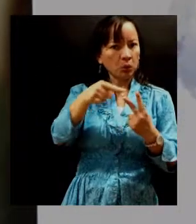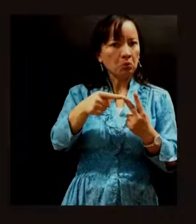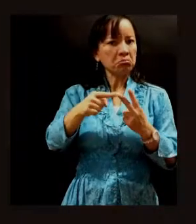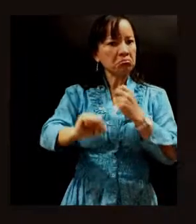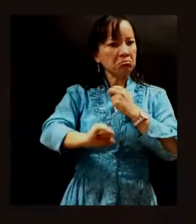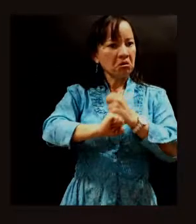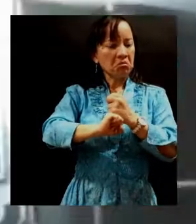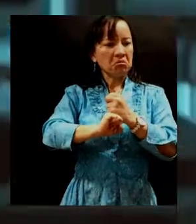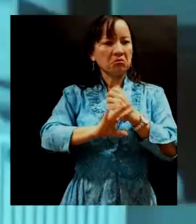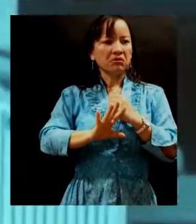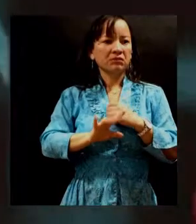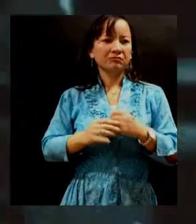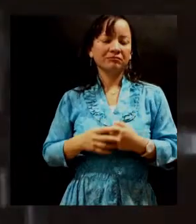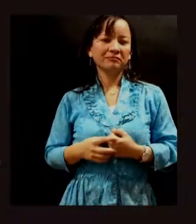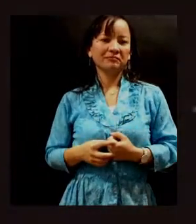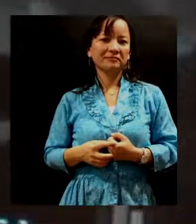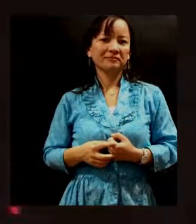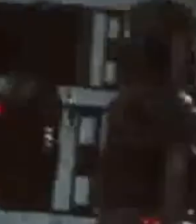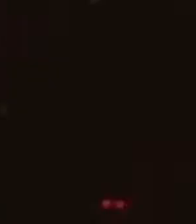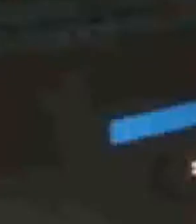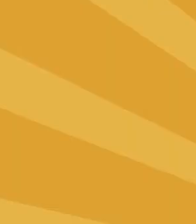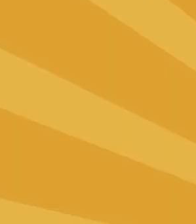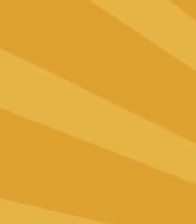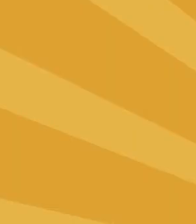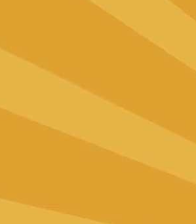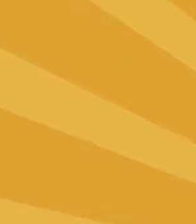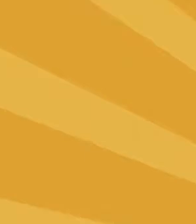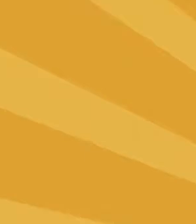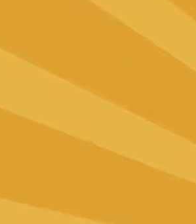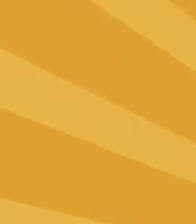Universidad Antonio Nariño, quienes están vinculados a la unidad.